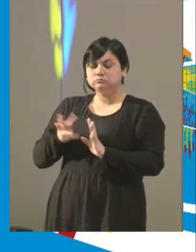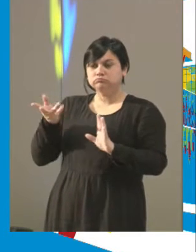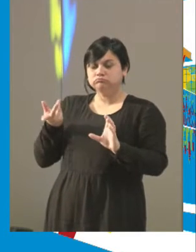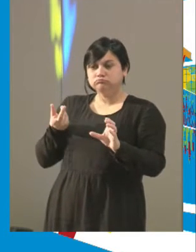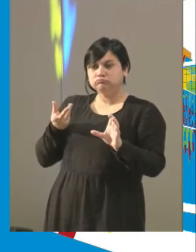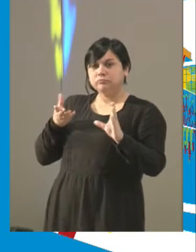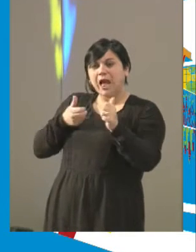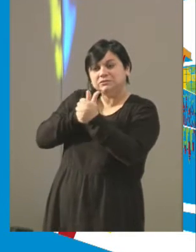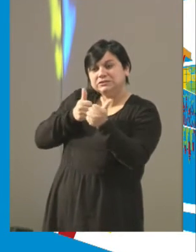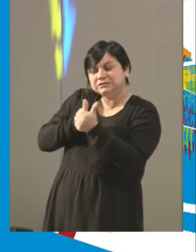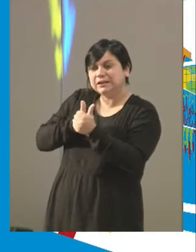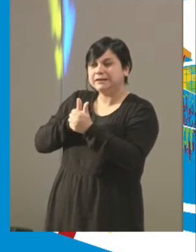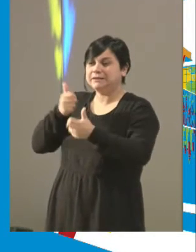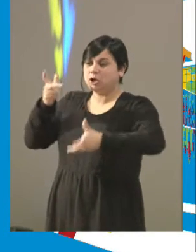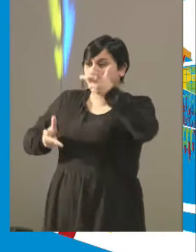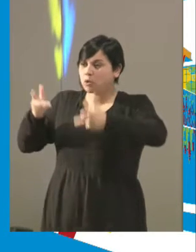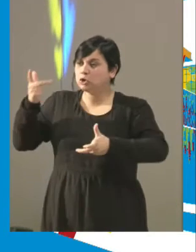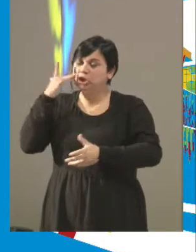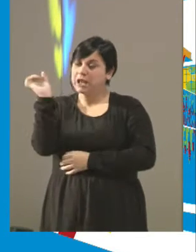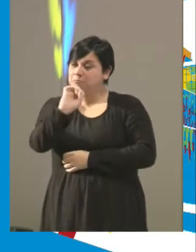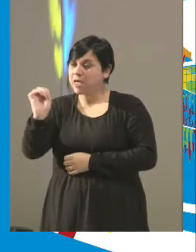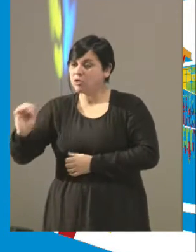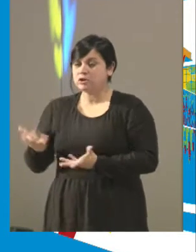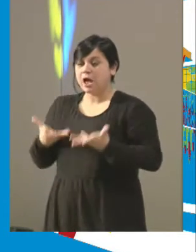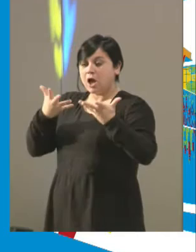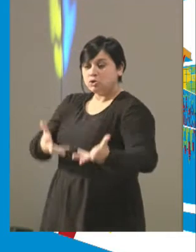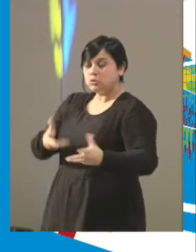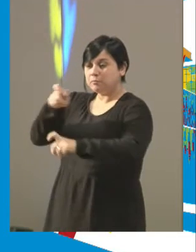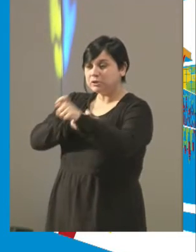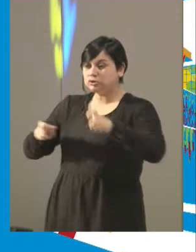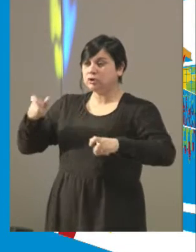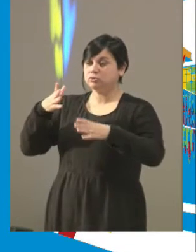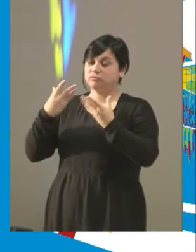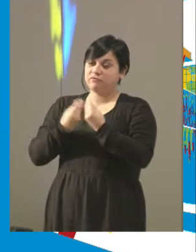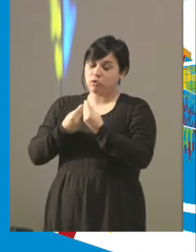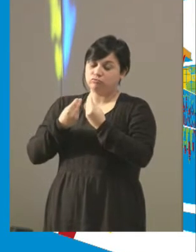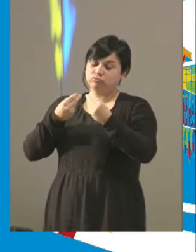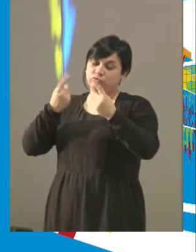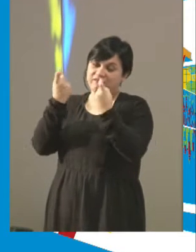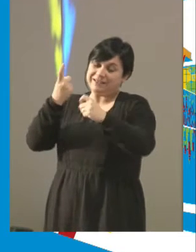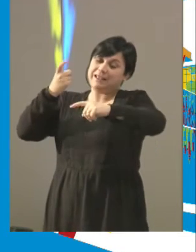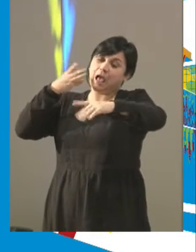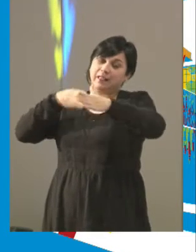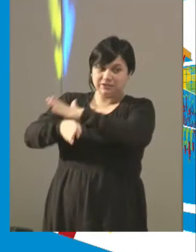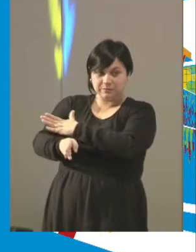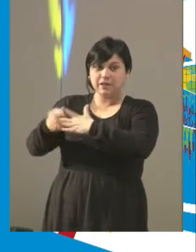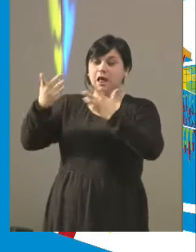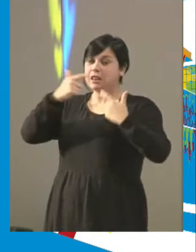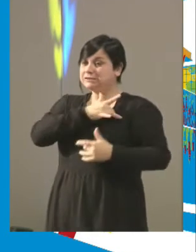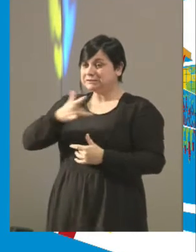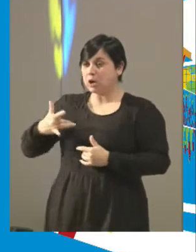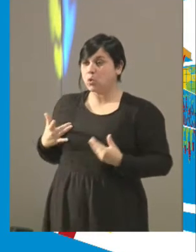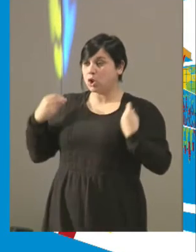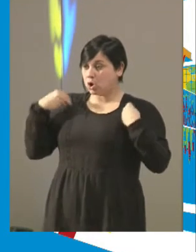implicaciones, asistentes, robots limpiadores, ayuda a las personas con falta de accesibilidad. En la salud lo